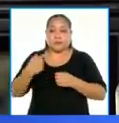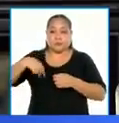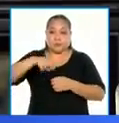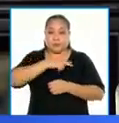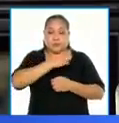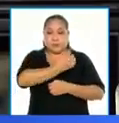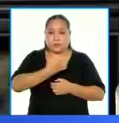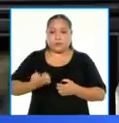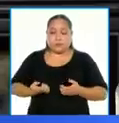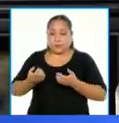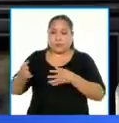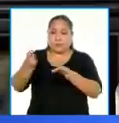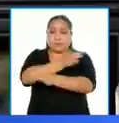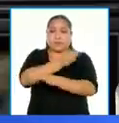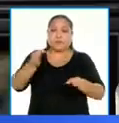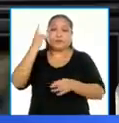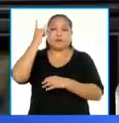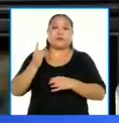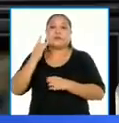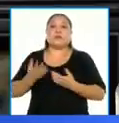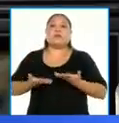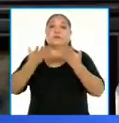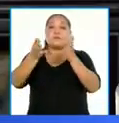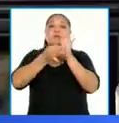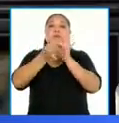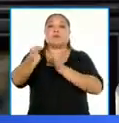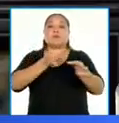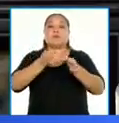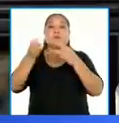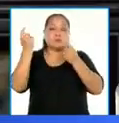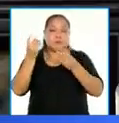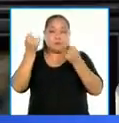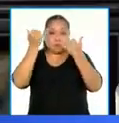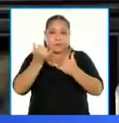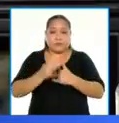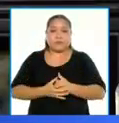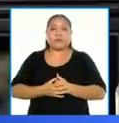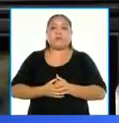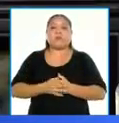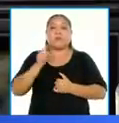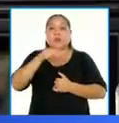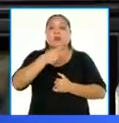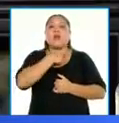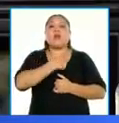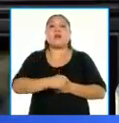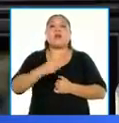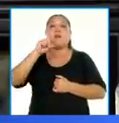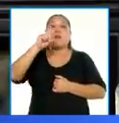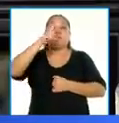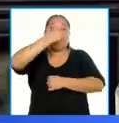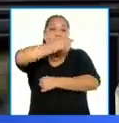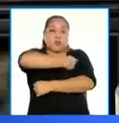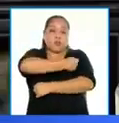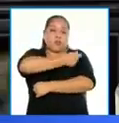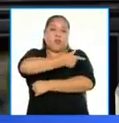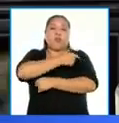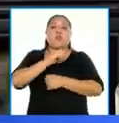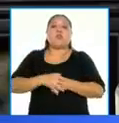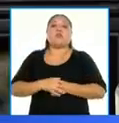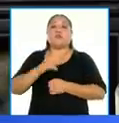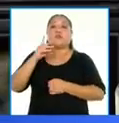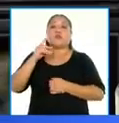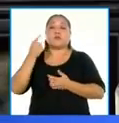Gobierno de Transición y Emergencia, damos cuenta en este momento de que el 1.000.000 de dosis compradas y